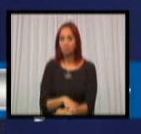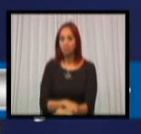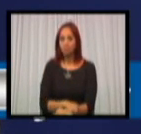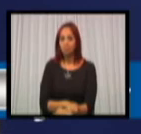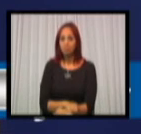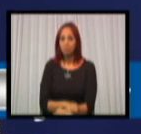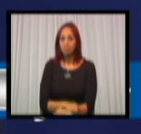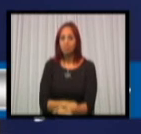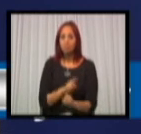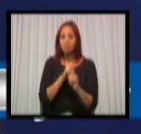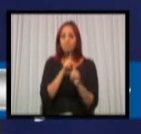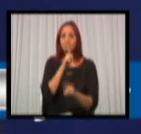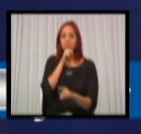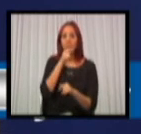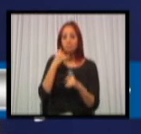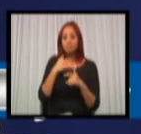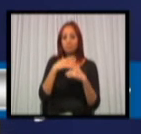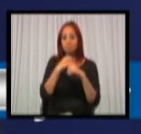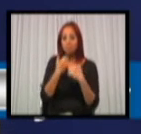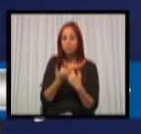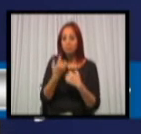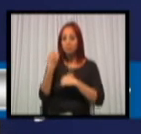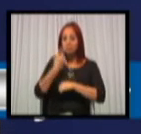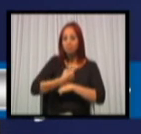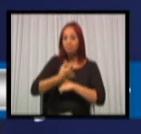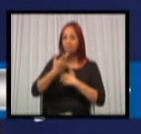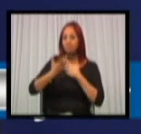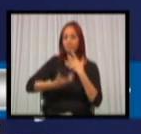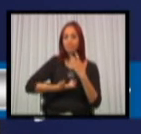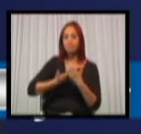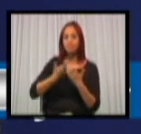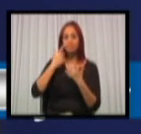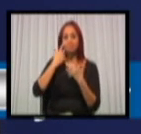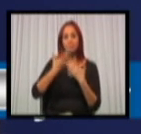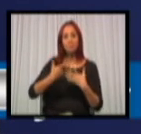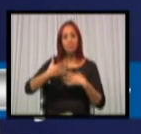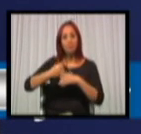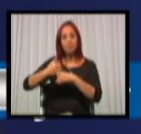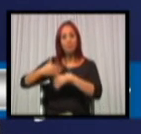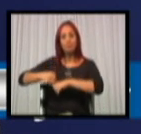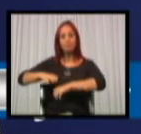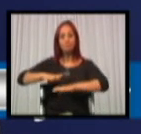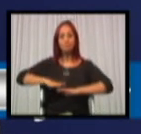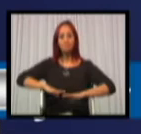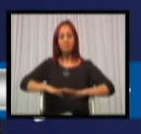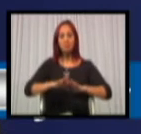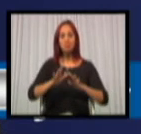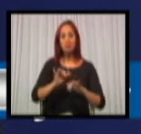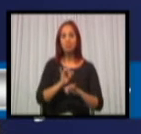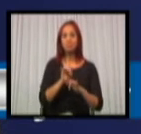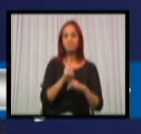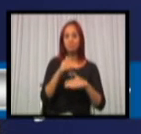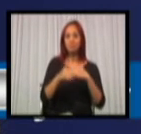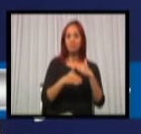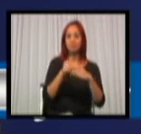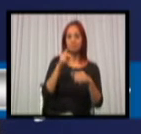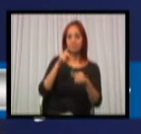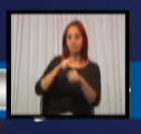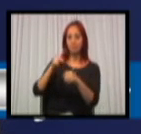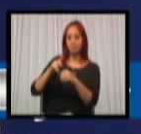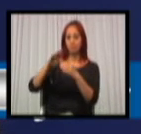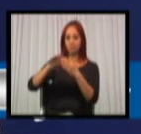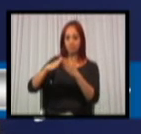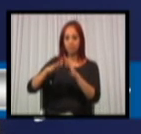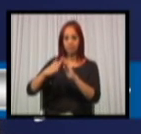Lo que sí vamos a hacer en estos días es, vamos a realizar un proceso de participación